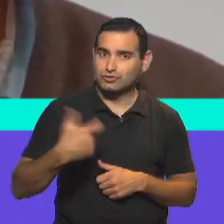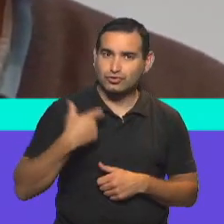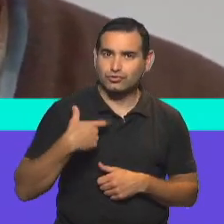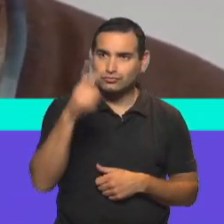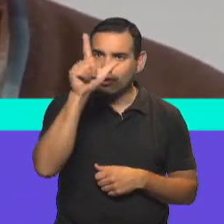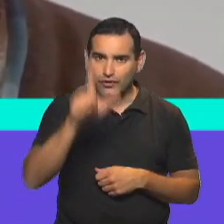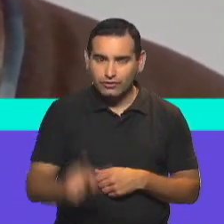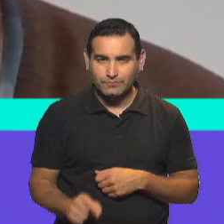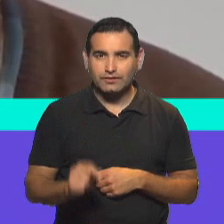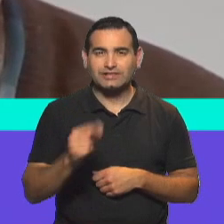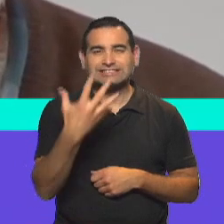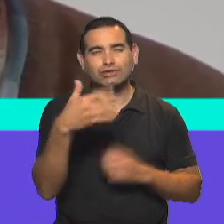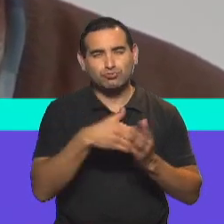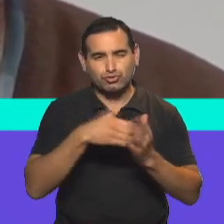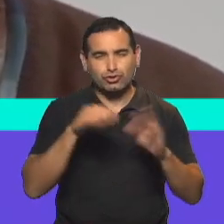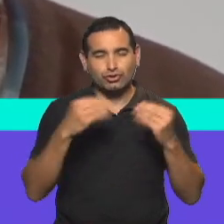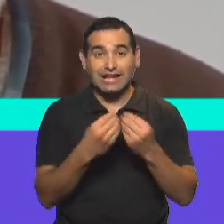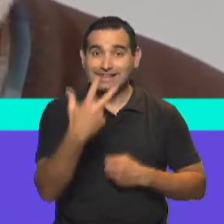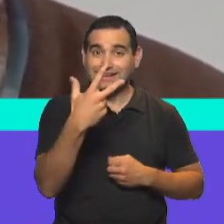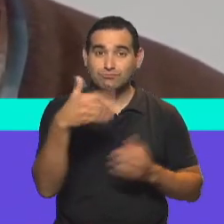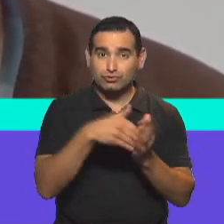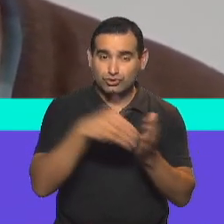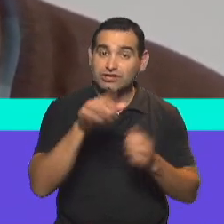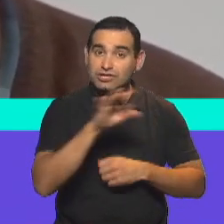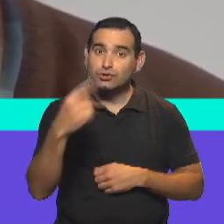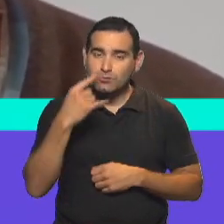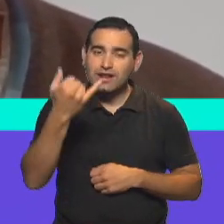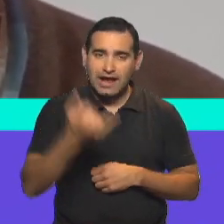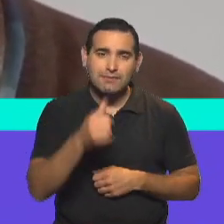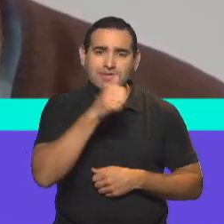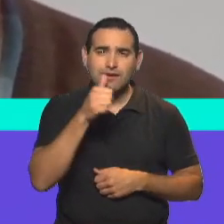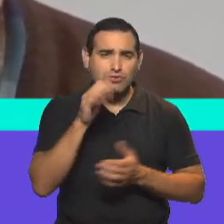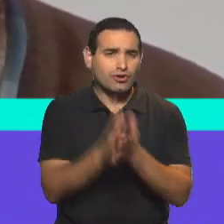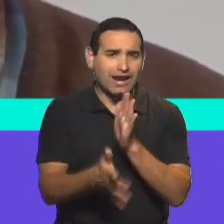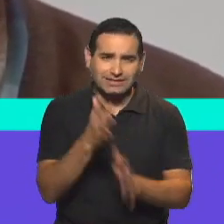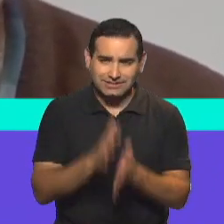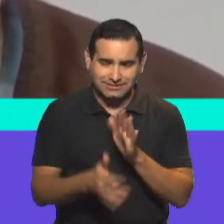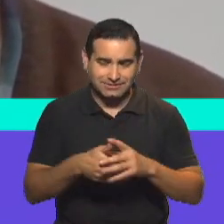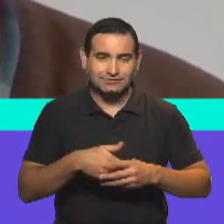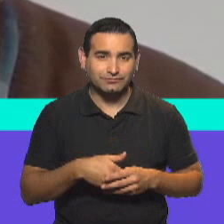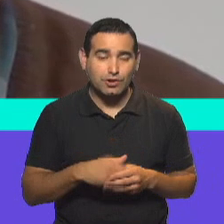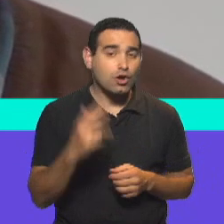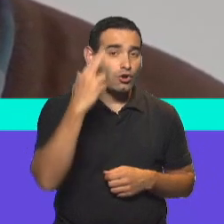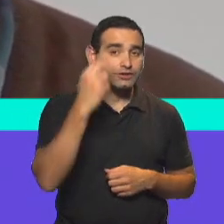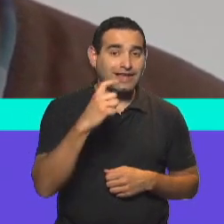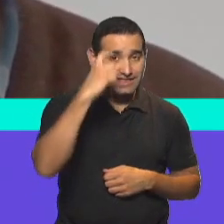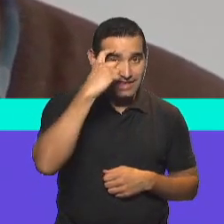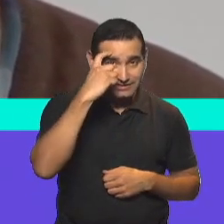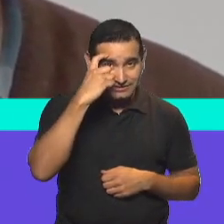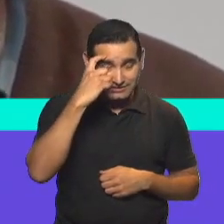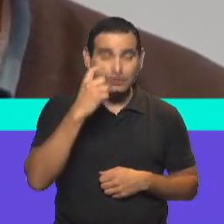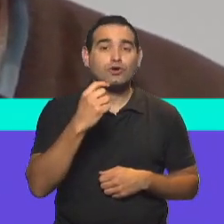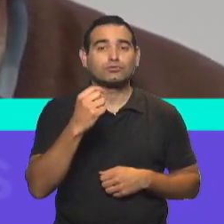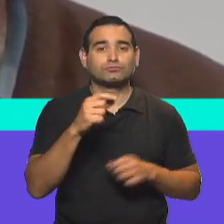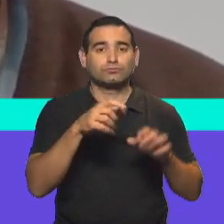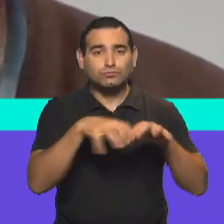el país. De los 5 millones que tiene el PAMI, 3 millones y medio tienen medicamentos gratuitos y 9 de cada 10 tienen